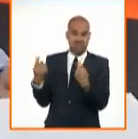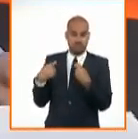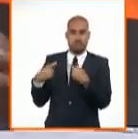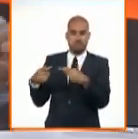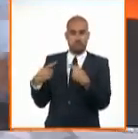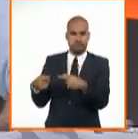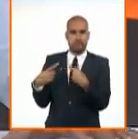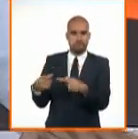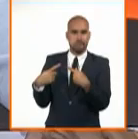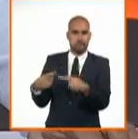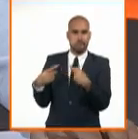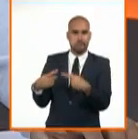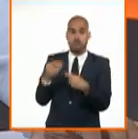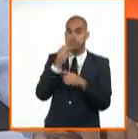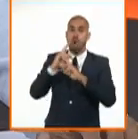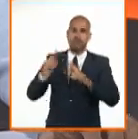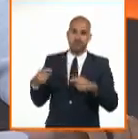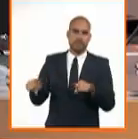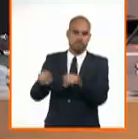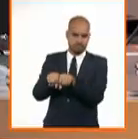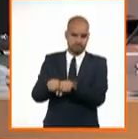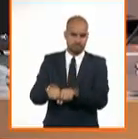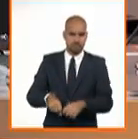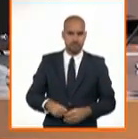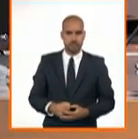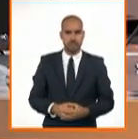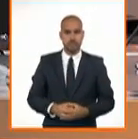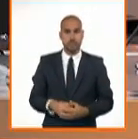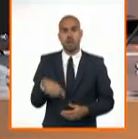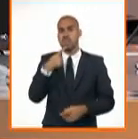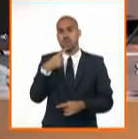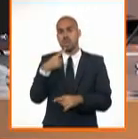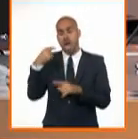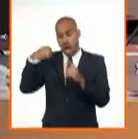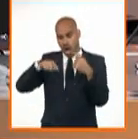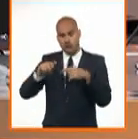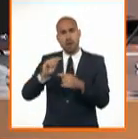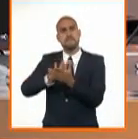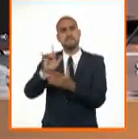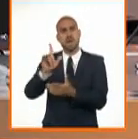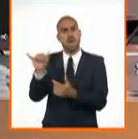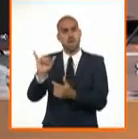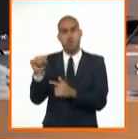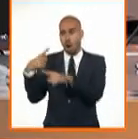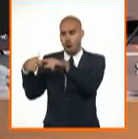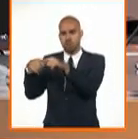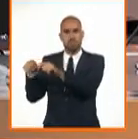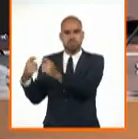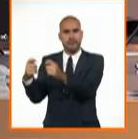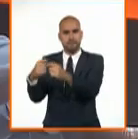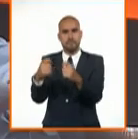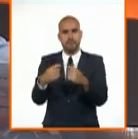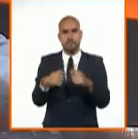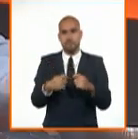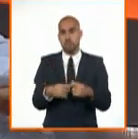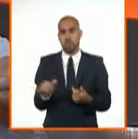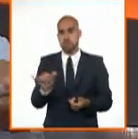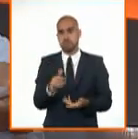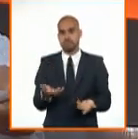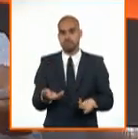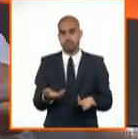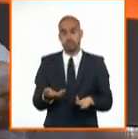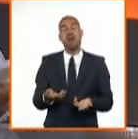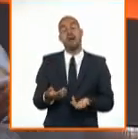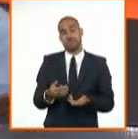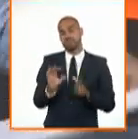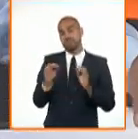se había instalado en varias otras unidades ahora en estas circunstancias de averías y en estas circunstancias coincidió